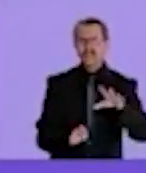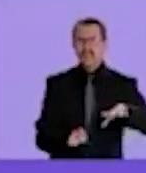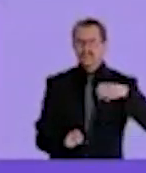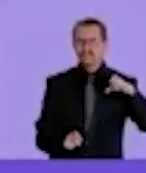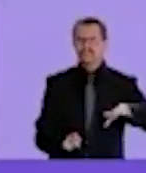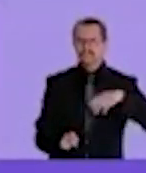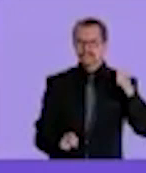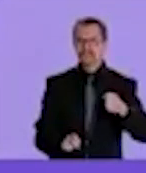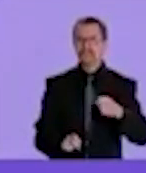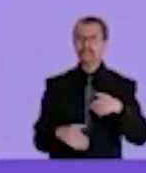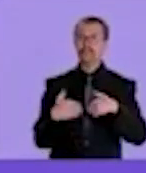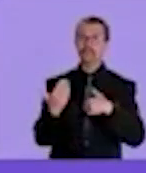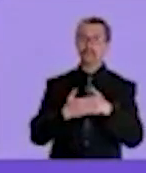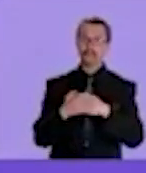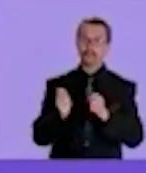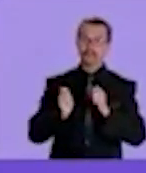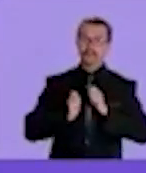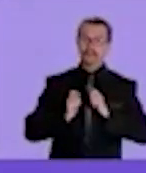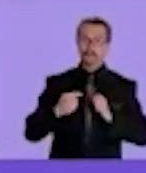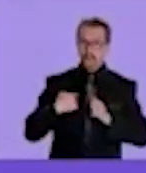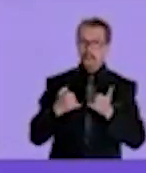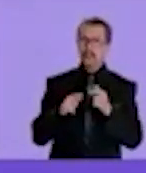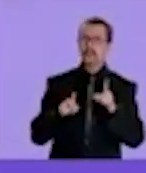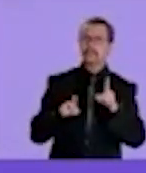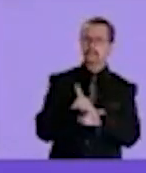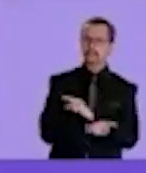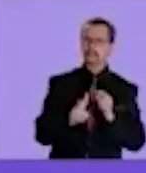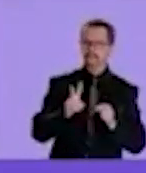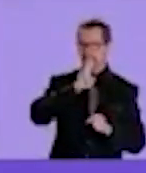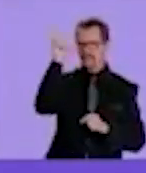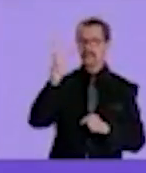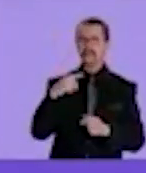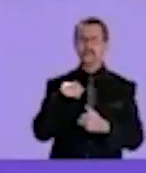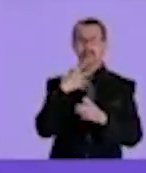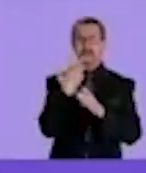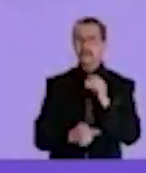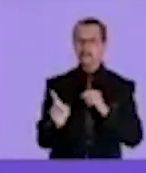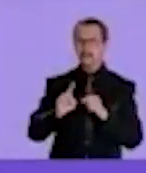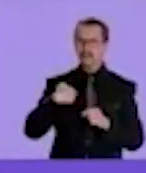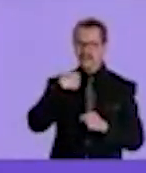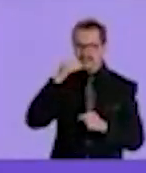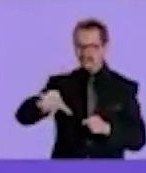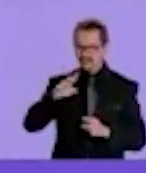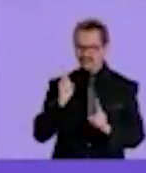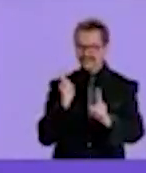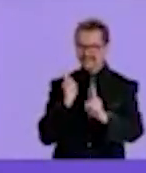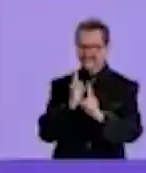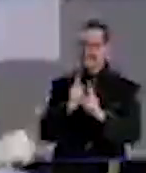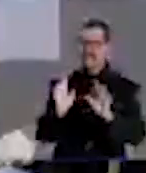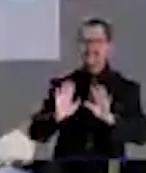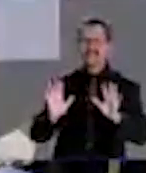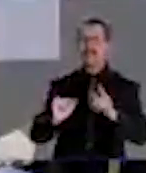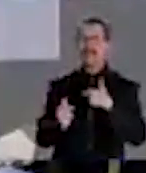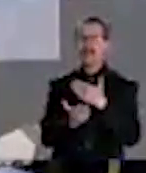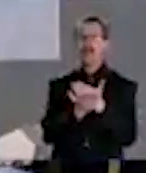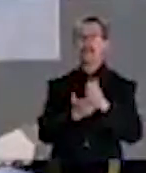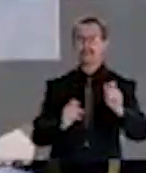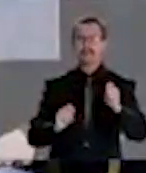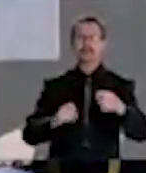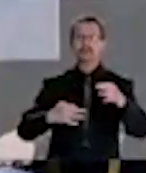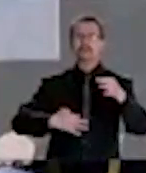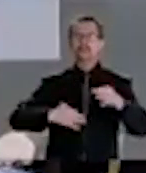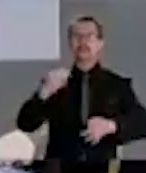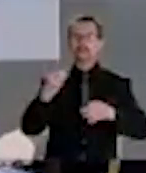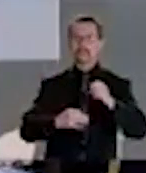los voy a desterrar no los voy a perseguir justicia no venganza gracias se candidató